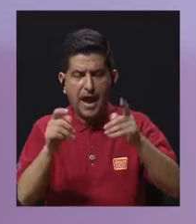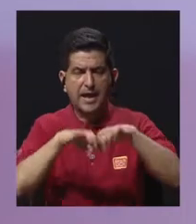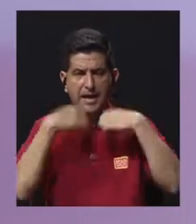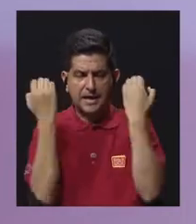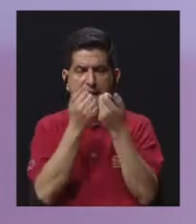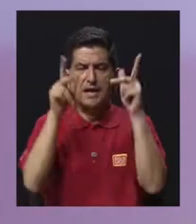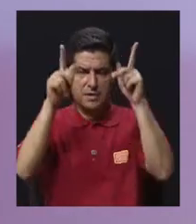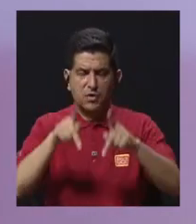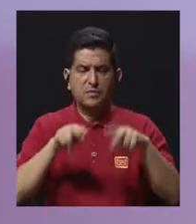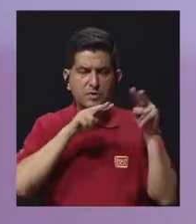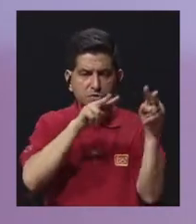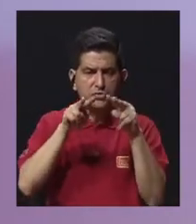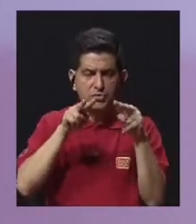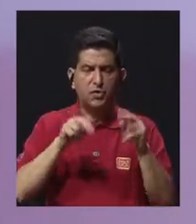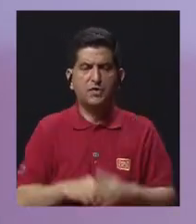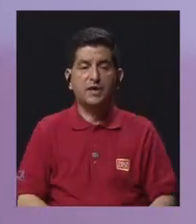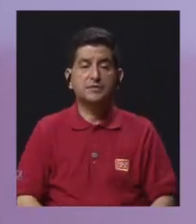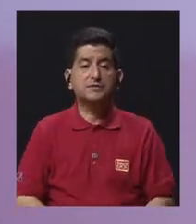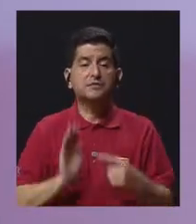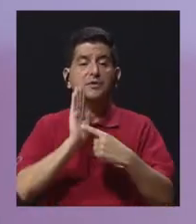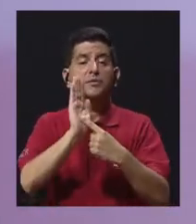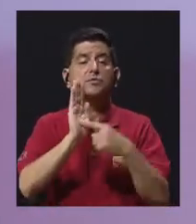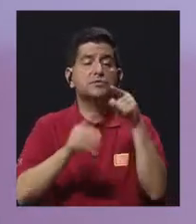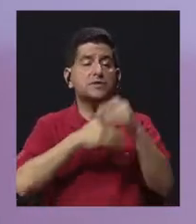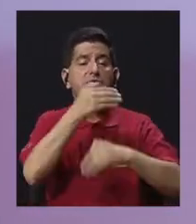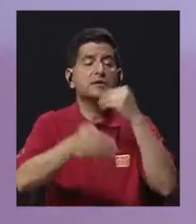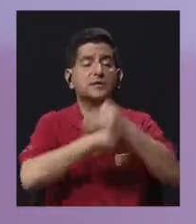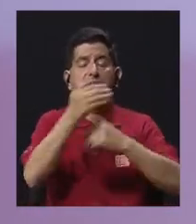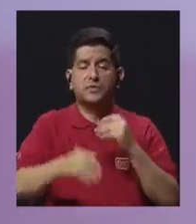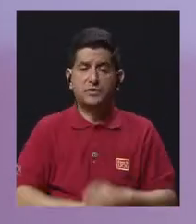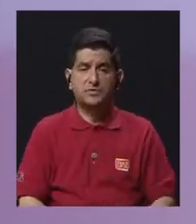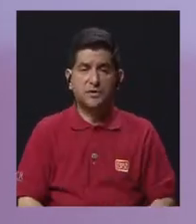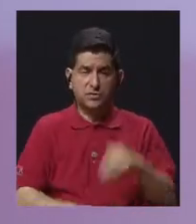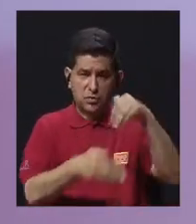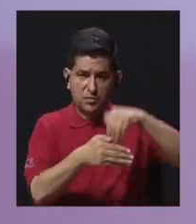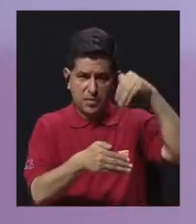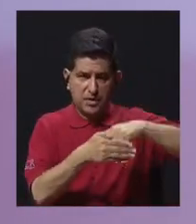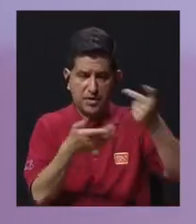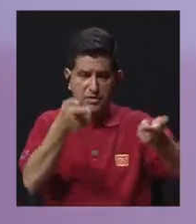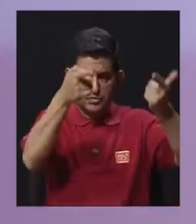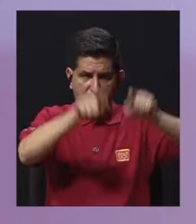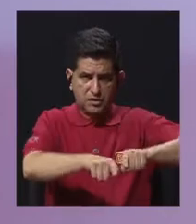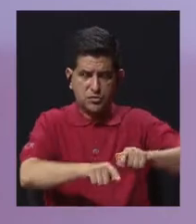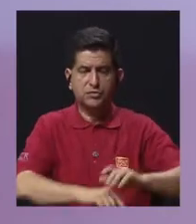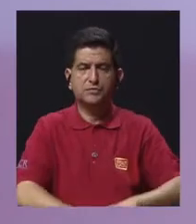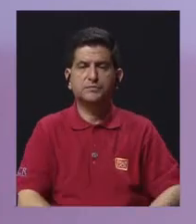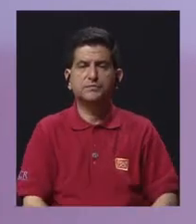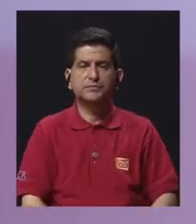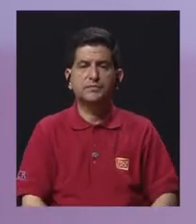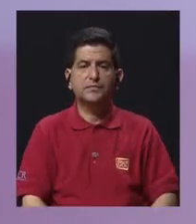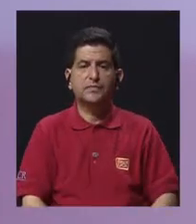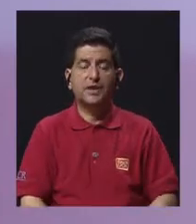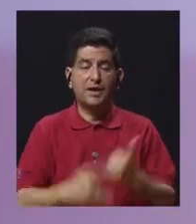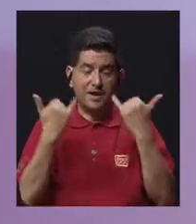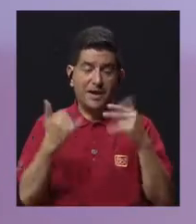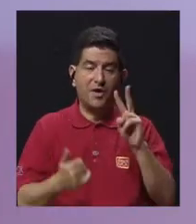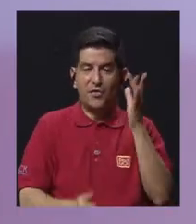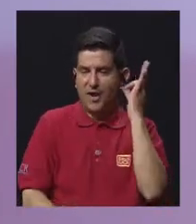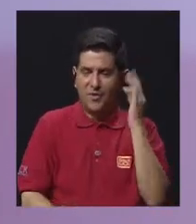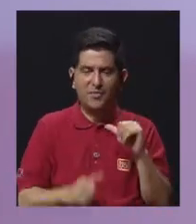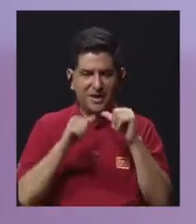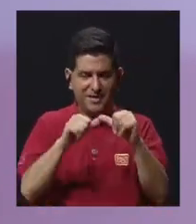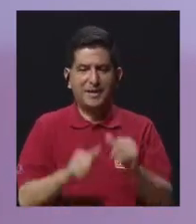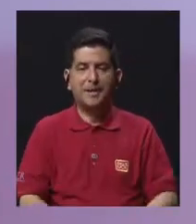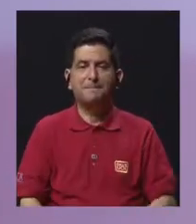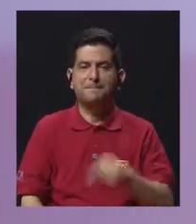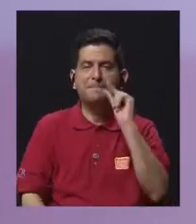desalojo, movilizarnos un equipo de personas del observatorio, hacer presencia al desalojo para documentar los hechos.